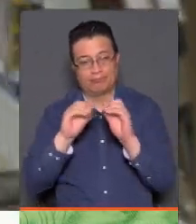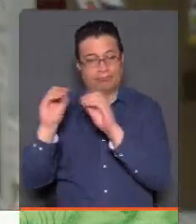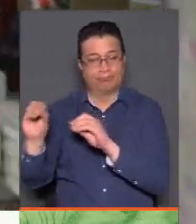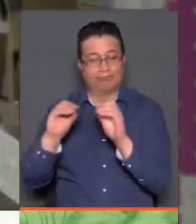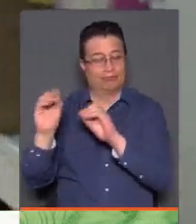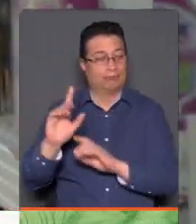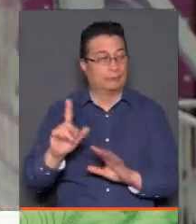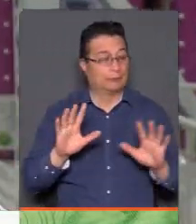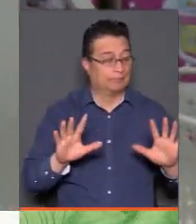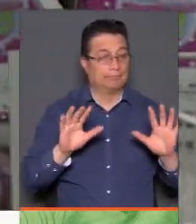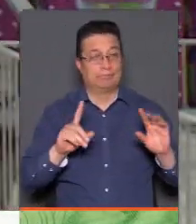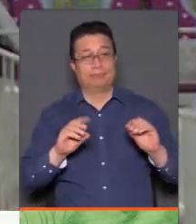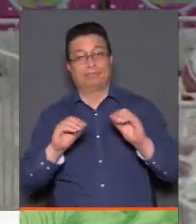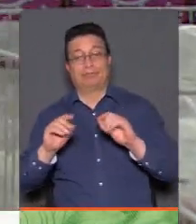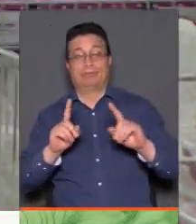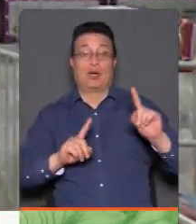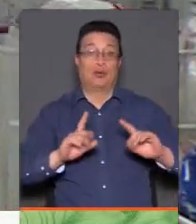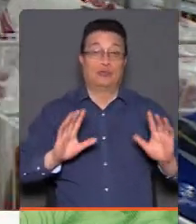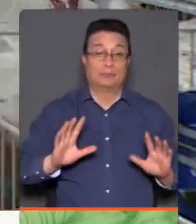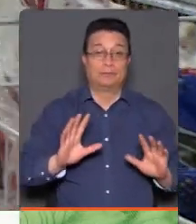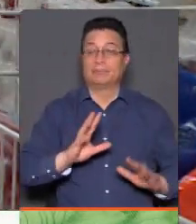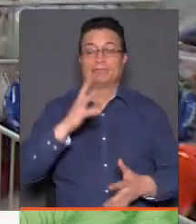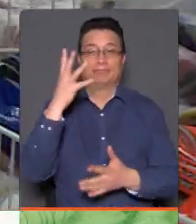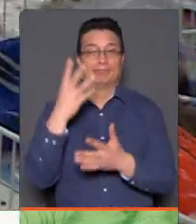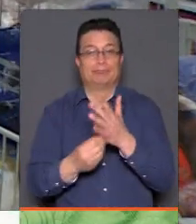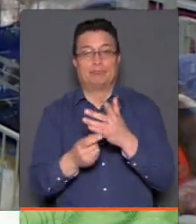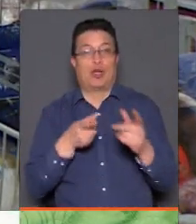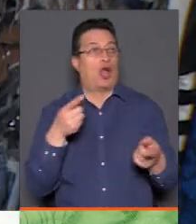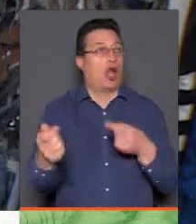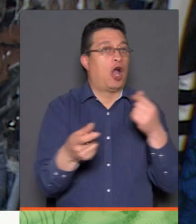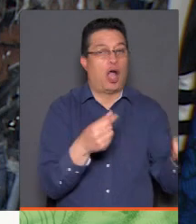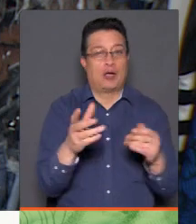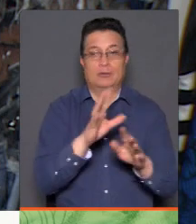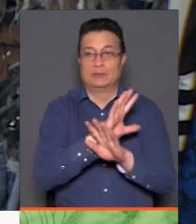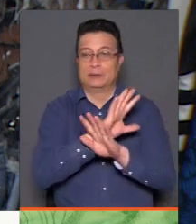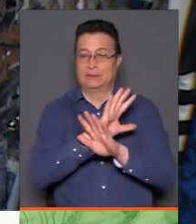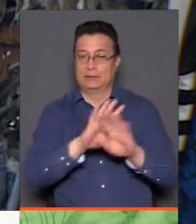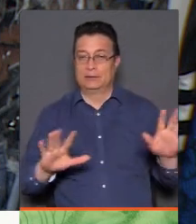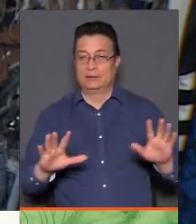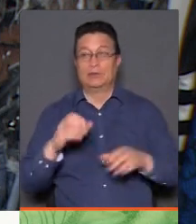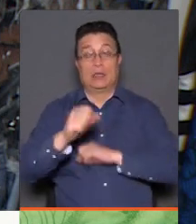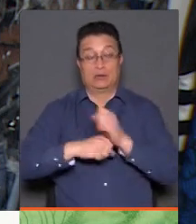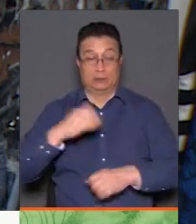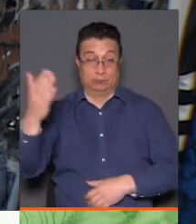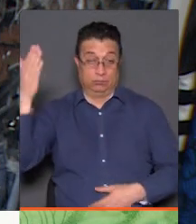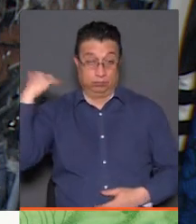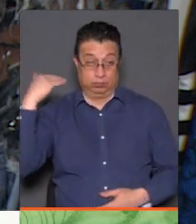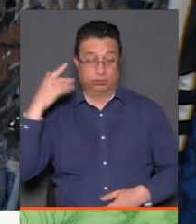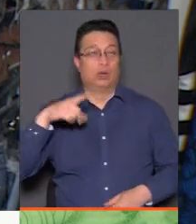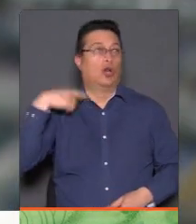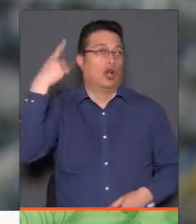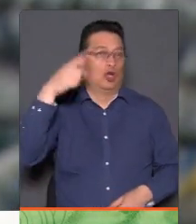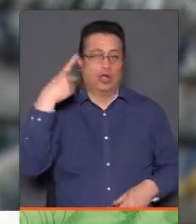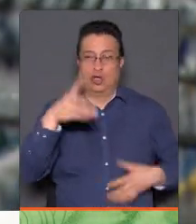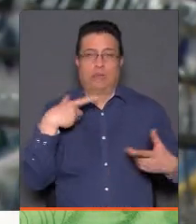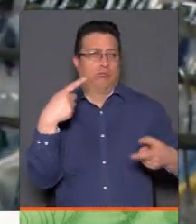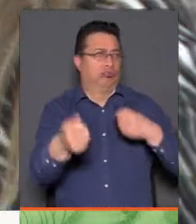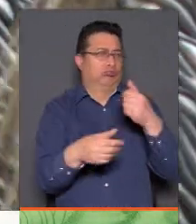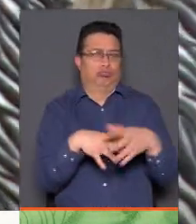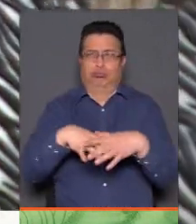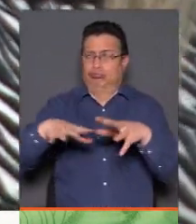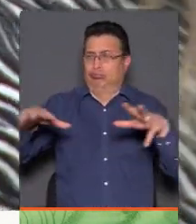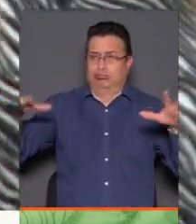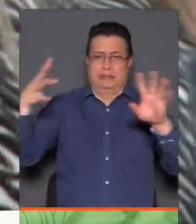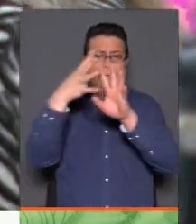después. Se acabó la fiesta del consumo. O sea, el año pasado era una locura este sector. Habían unas